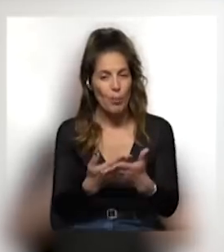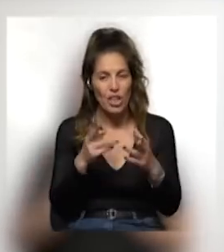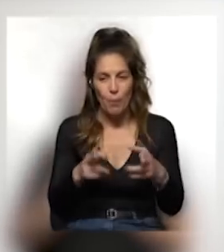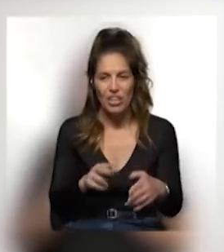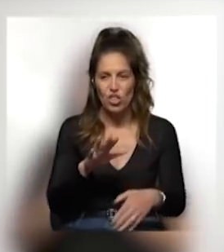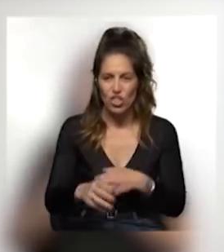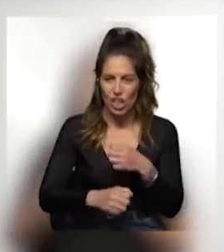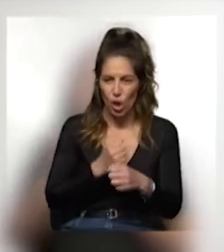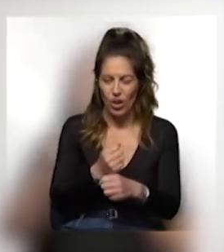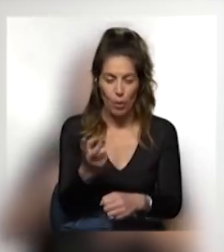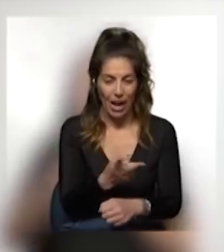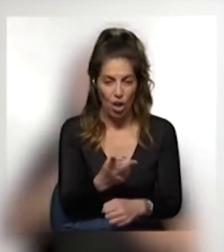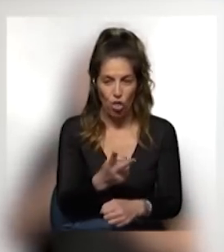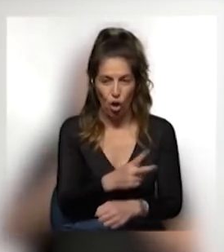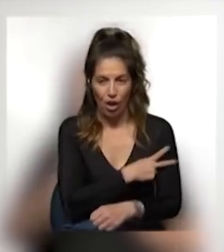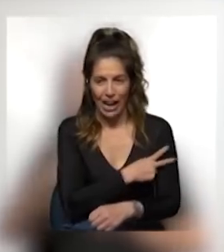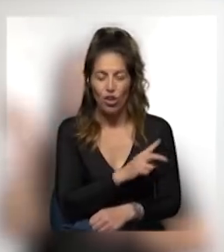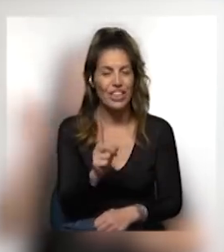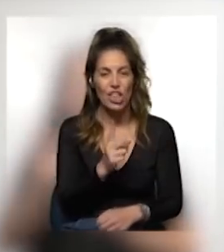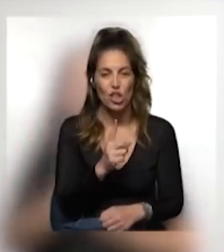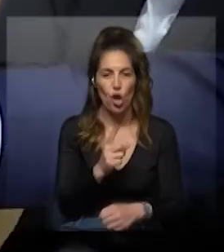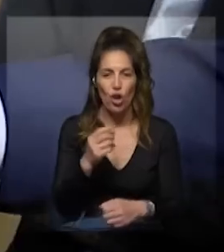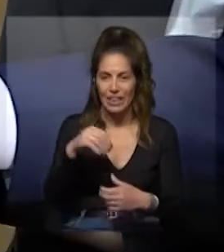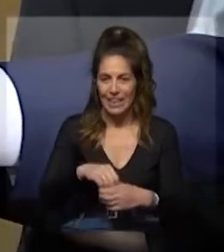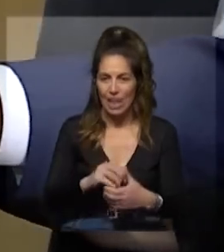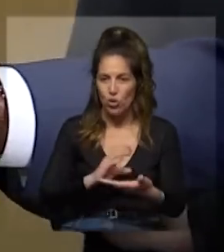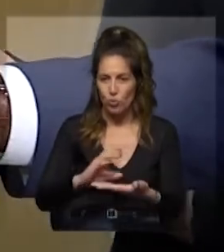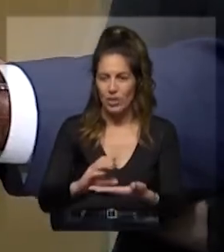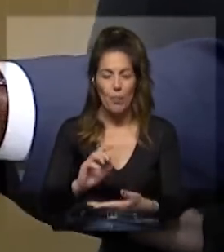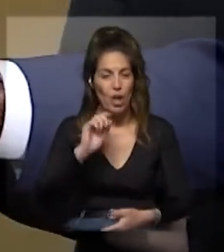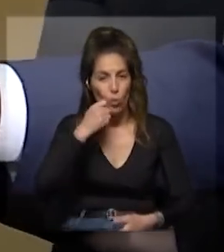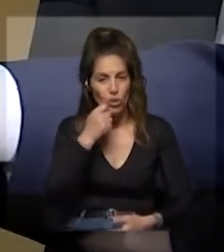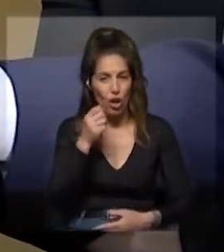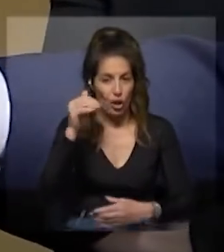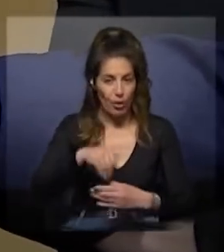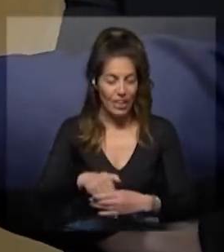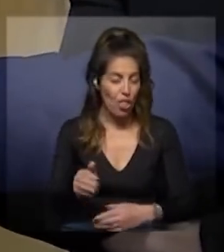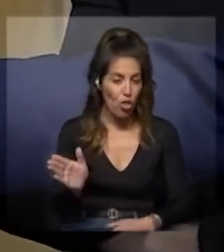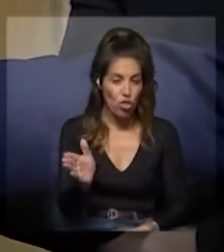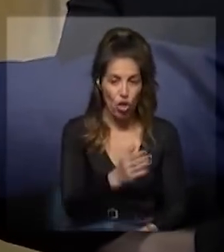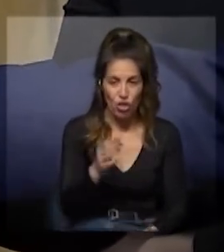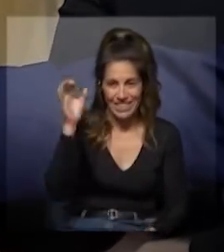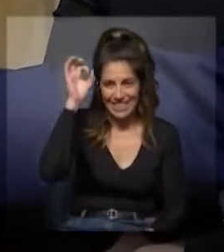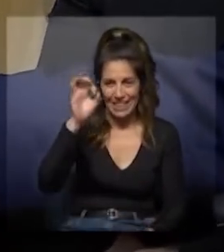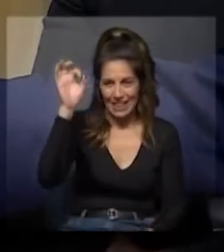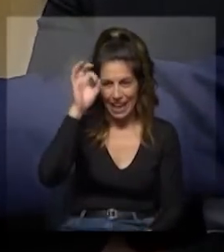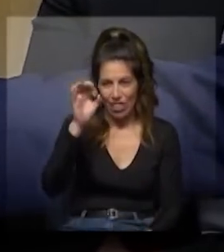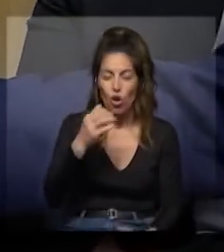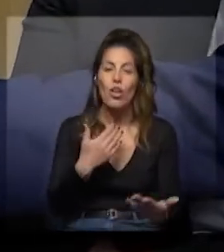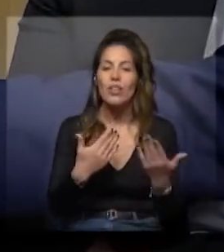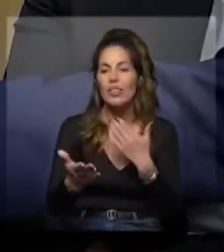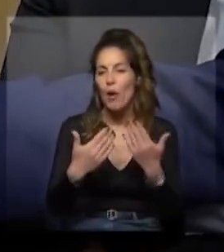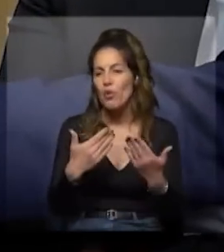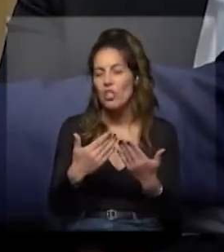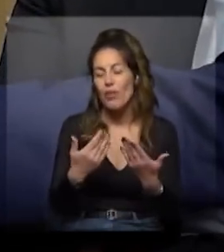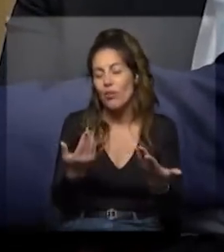de 5 años para ambos cargos y no contemplaba el subsidio me hubiera gustado que lo votara todo todo el senado estamos hablando de algo